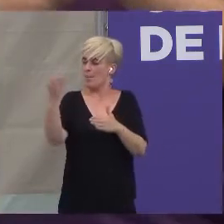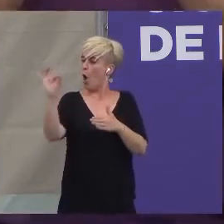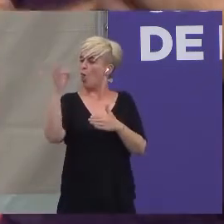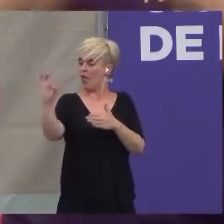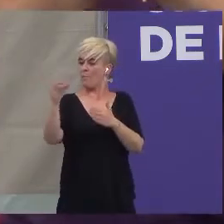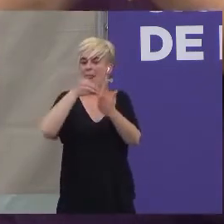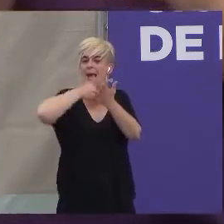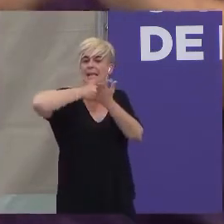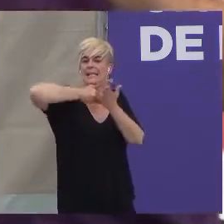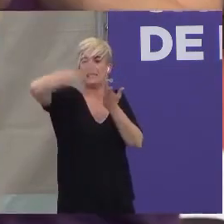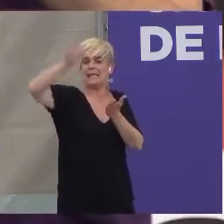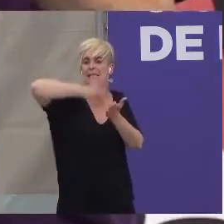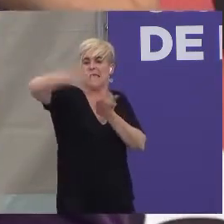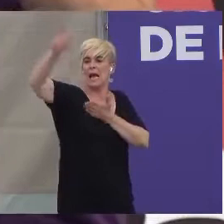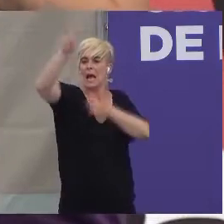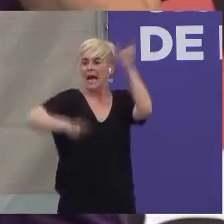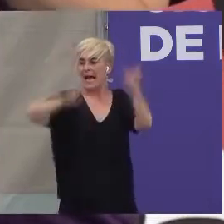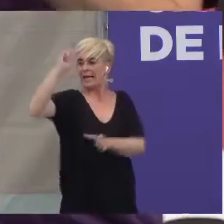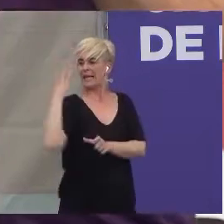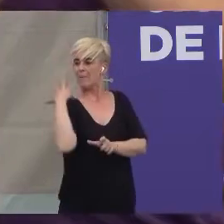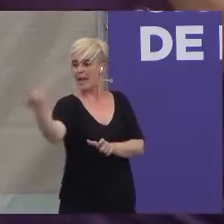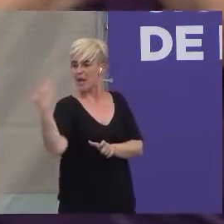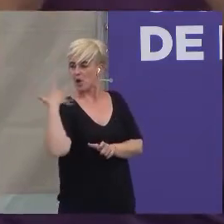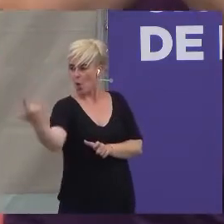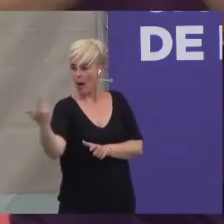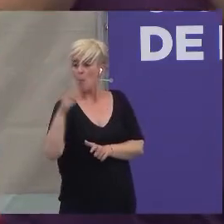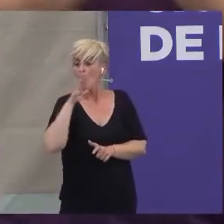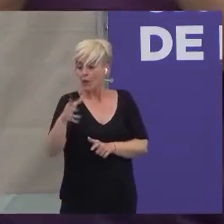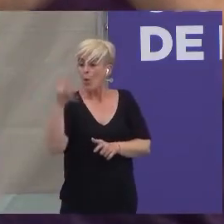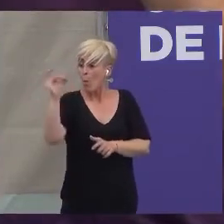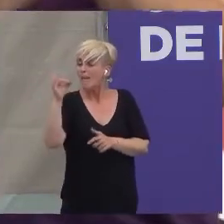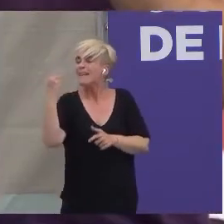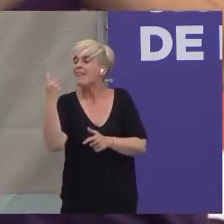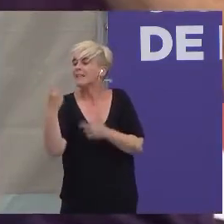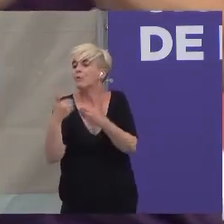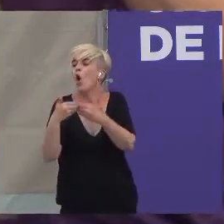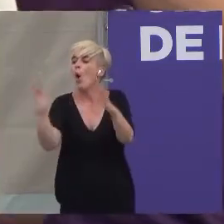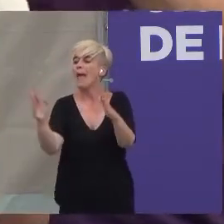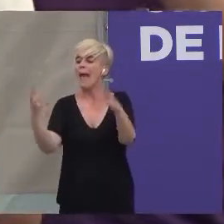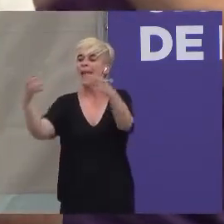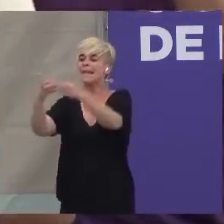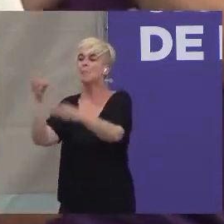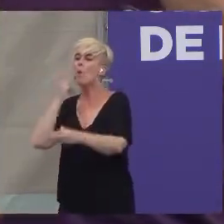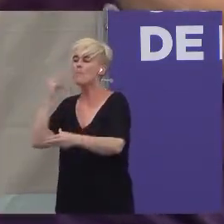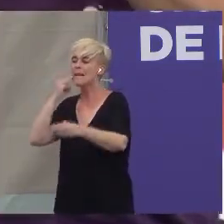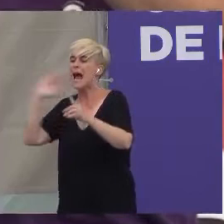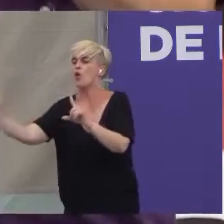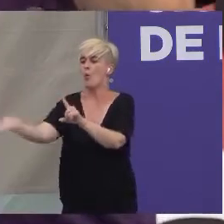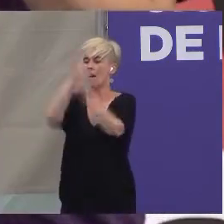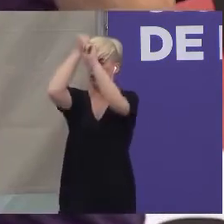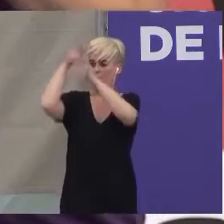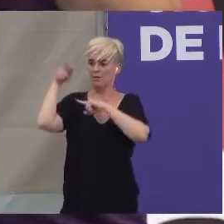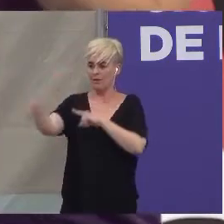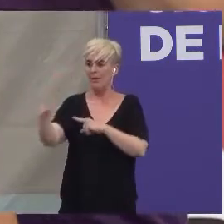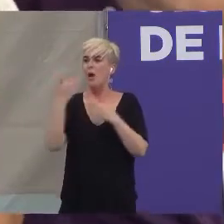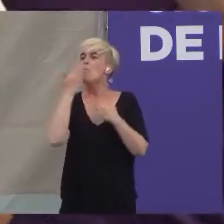fora a eixa gent que ens roba. I per això necessitem obrir Podem. Amb l'equip de Pilar Lima anem a aconseguir-ho. Per favor,